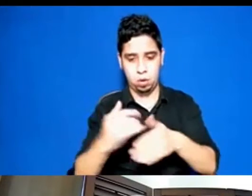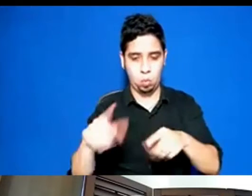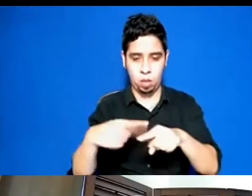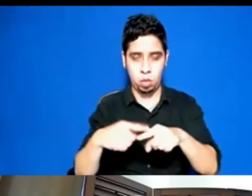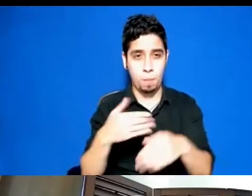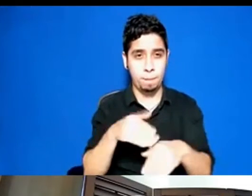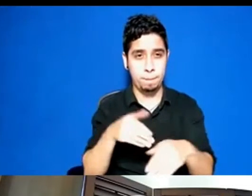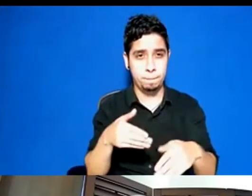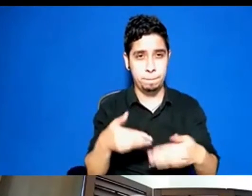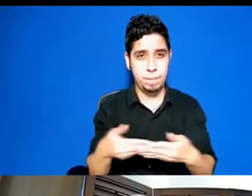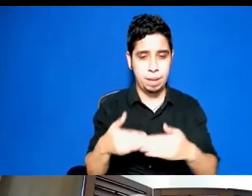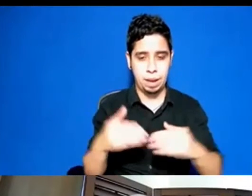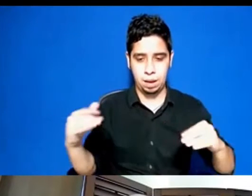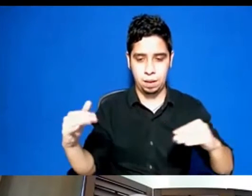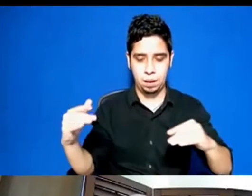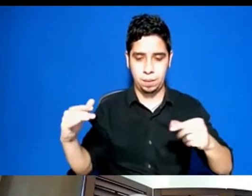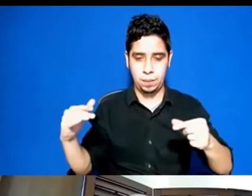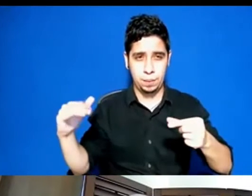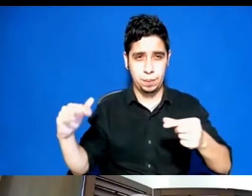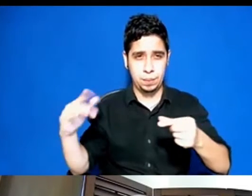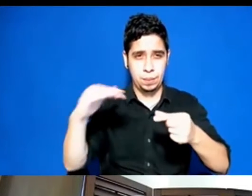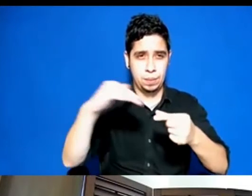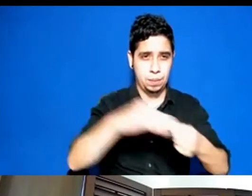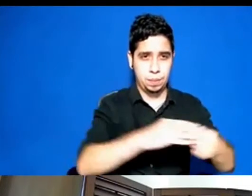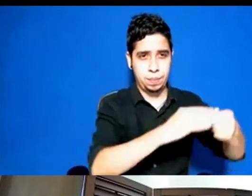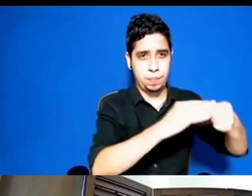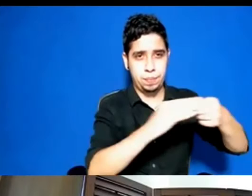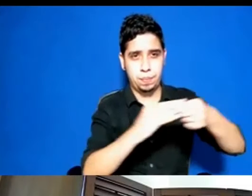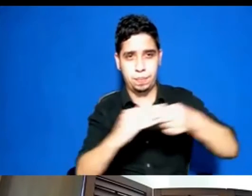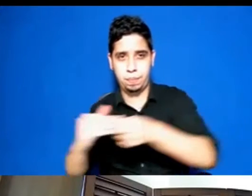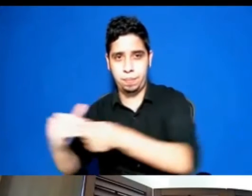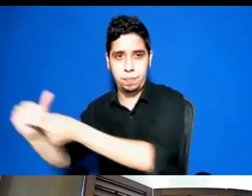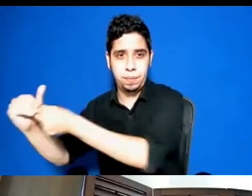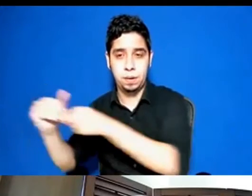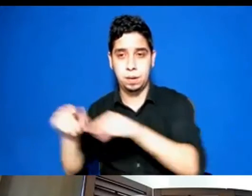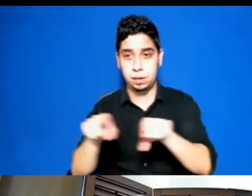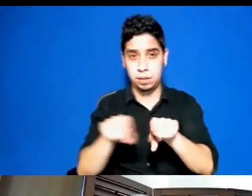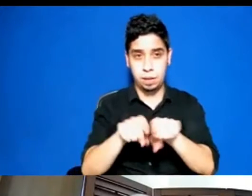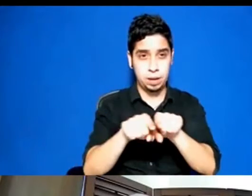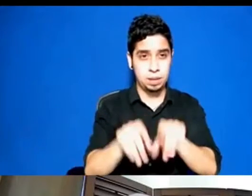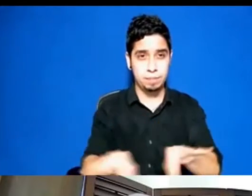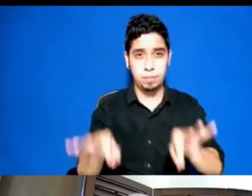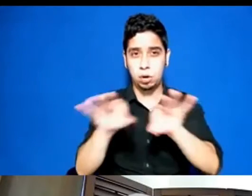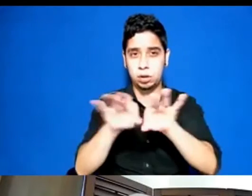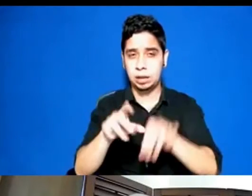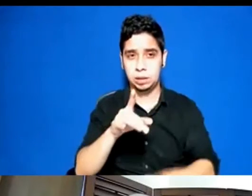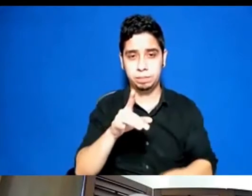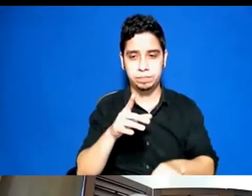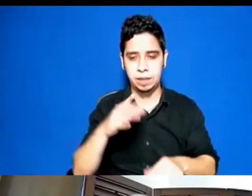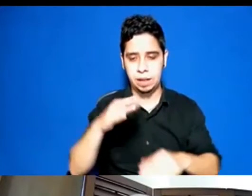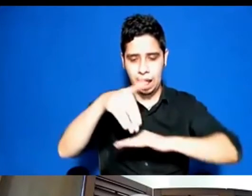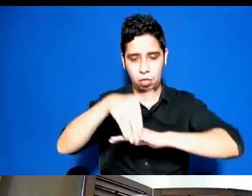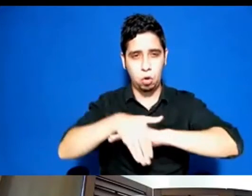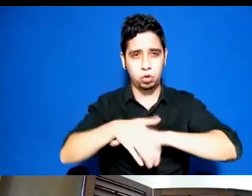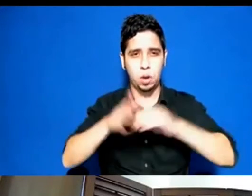en contacto con el silencio de la noche para identificar la espuma del